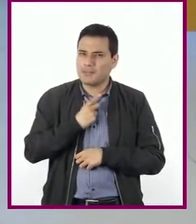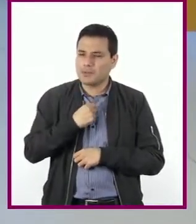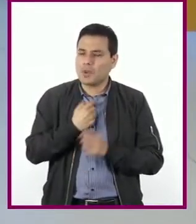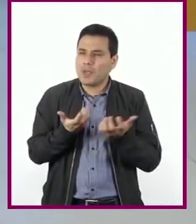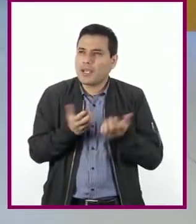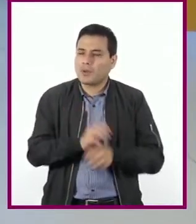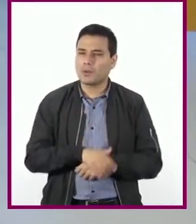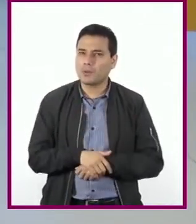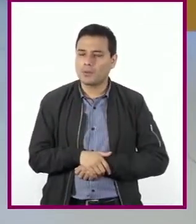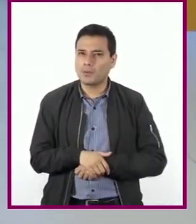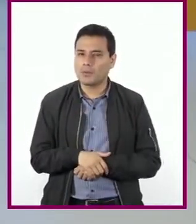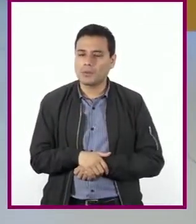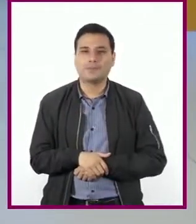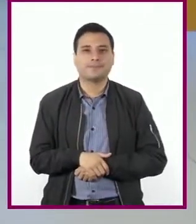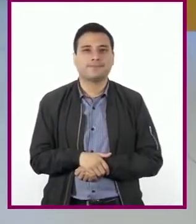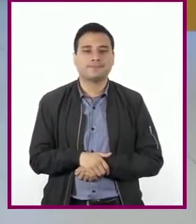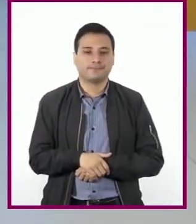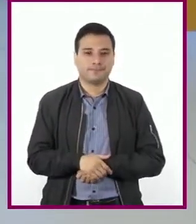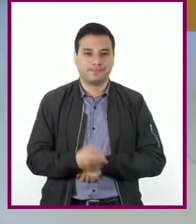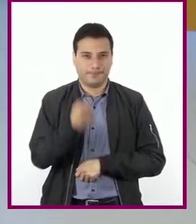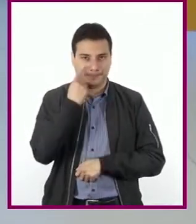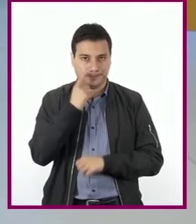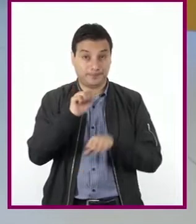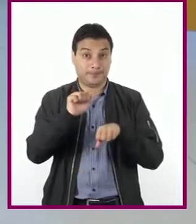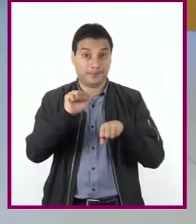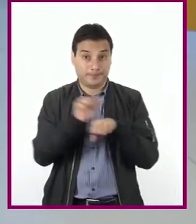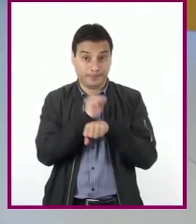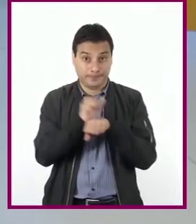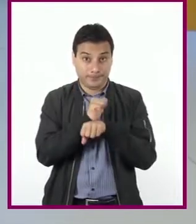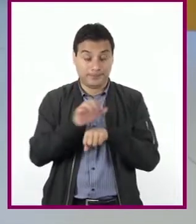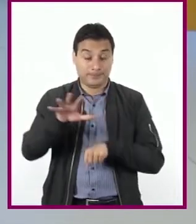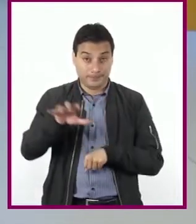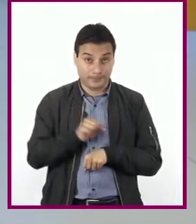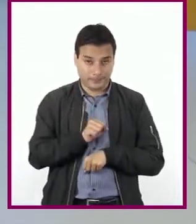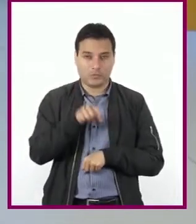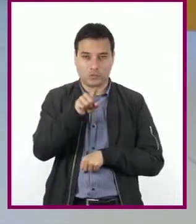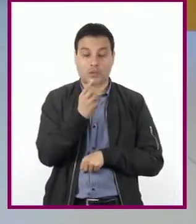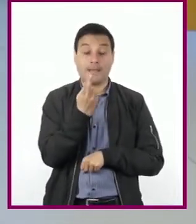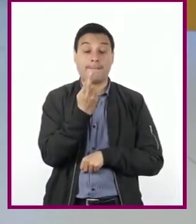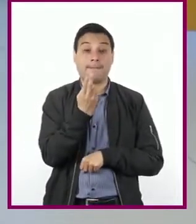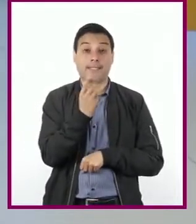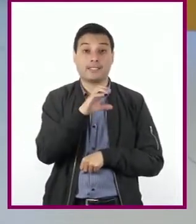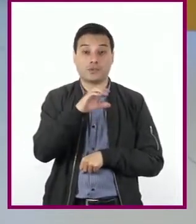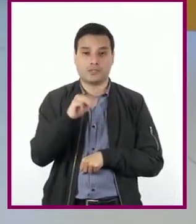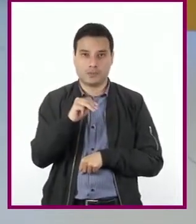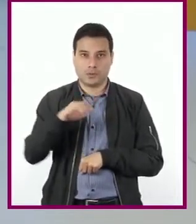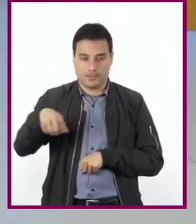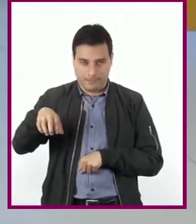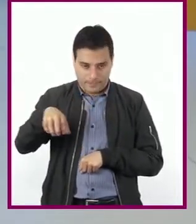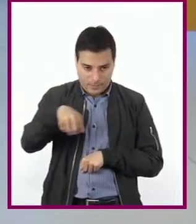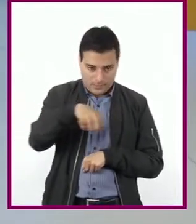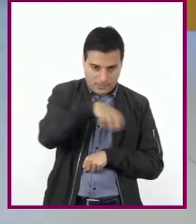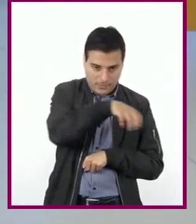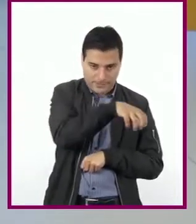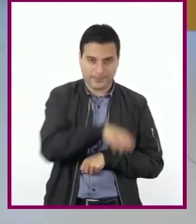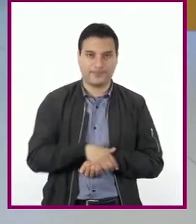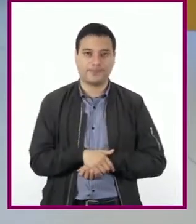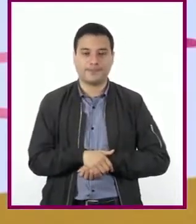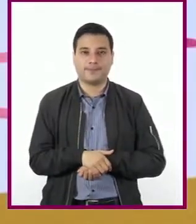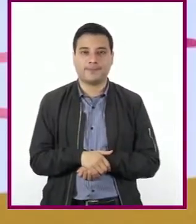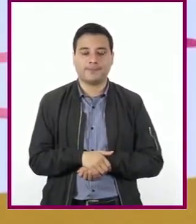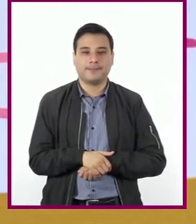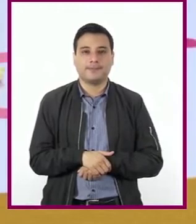hacer? Toma ese carrito, lo vas a mover 25 centímetros. Uh-huh.